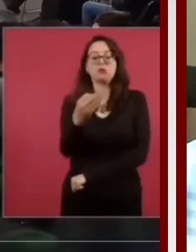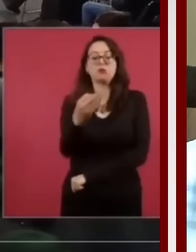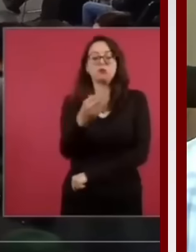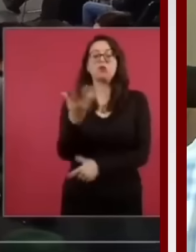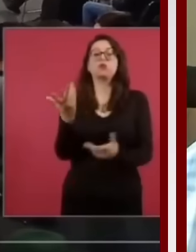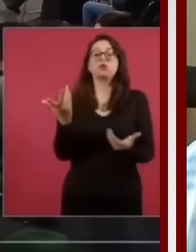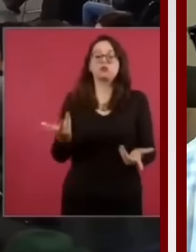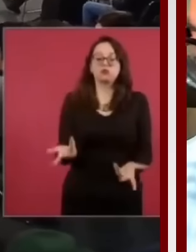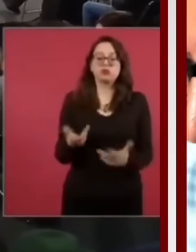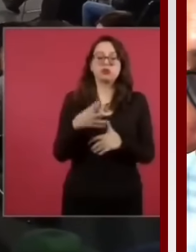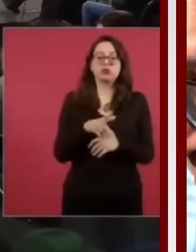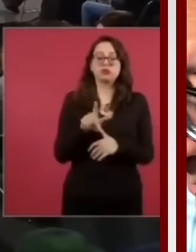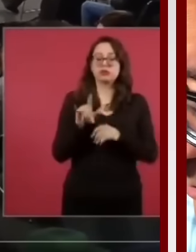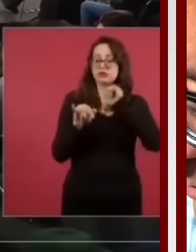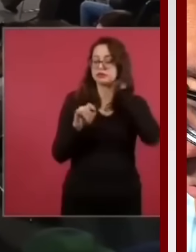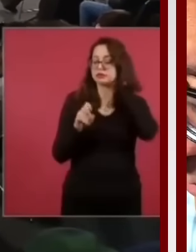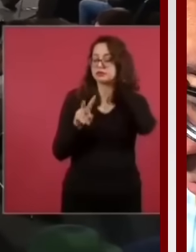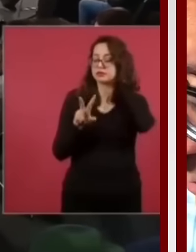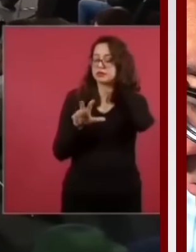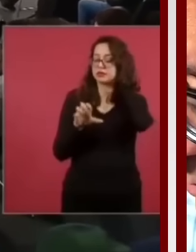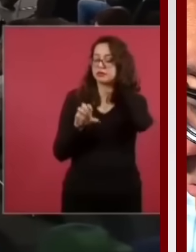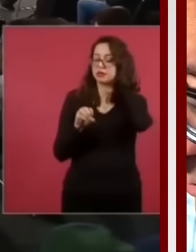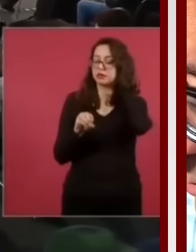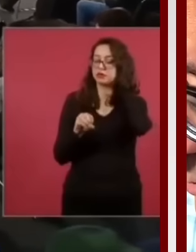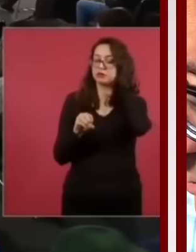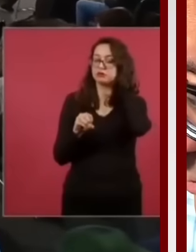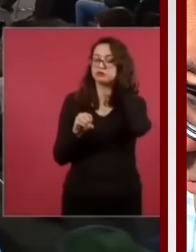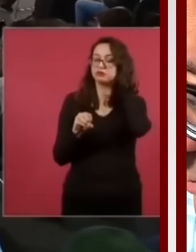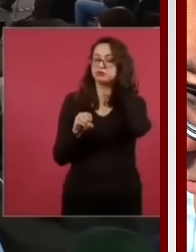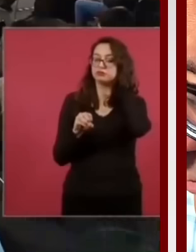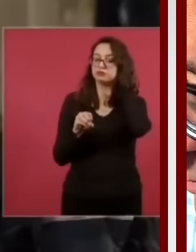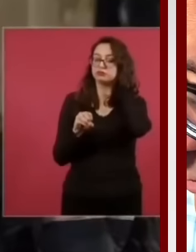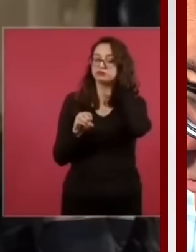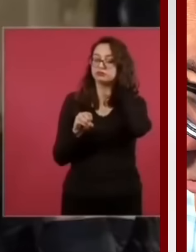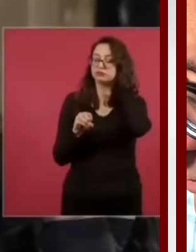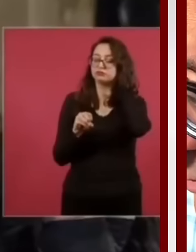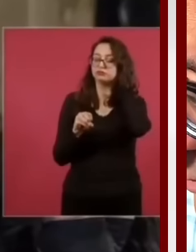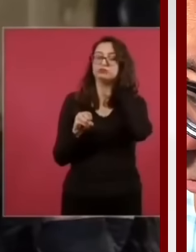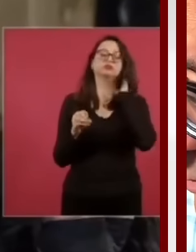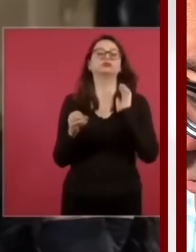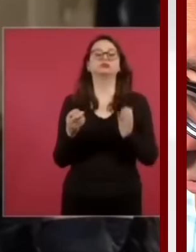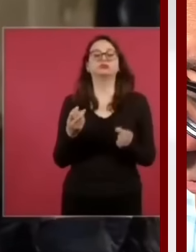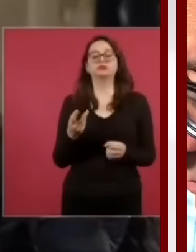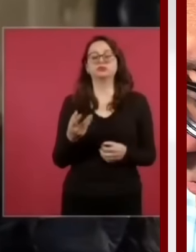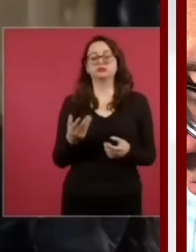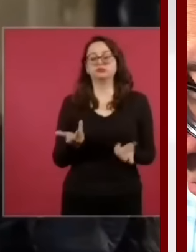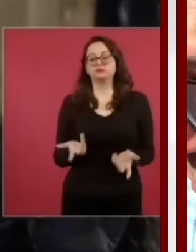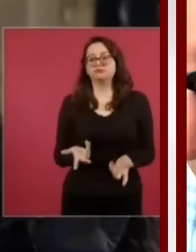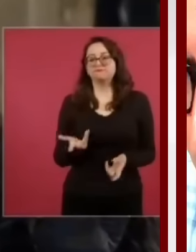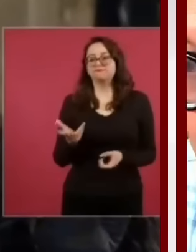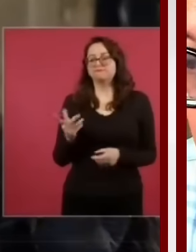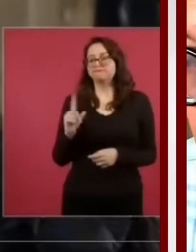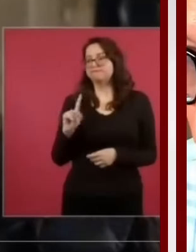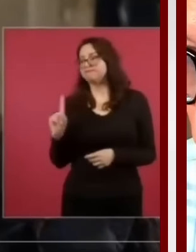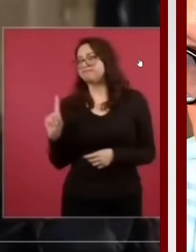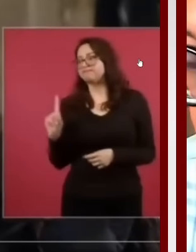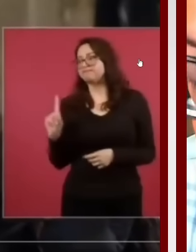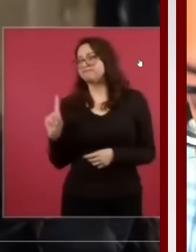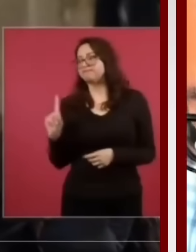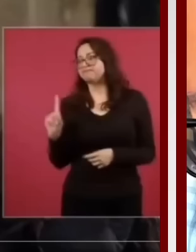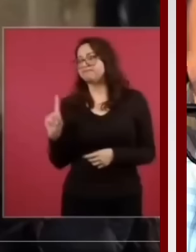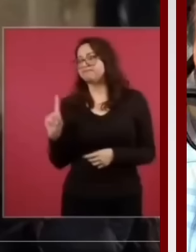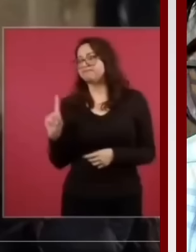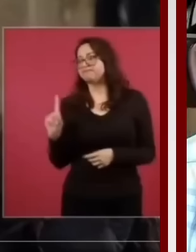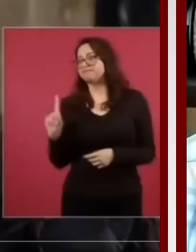mano sale liébano eh ponen una una silla una mesa y se sube en esa mesa a Líbano y da un